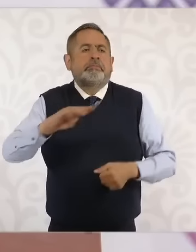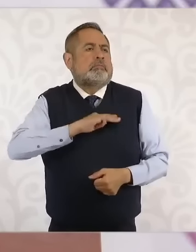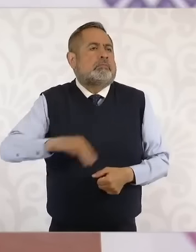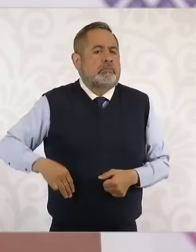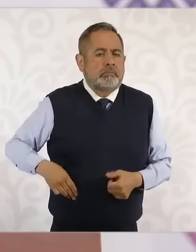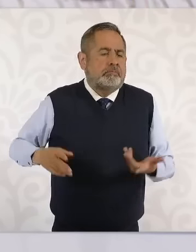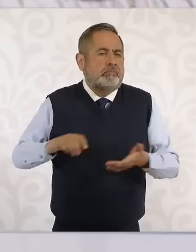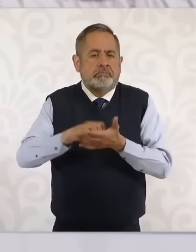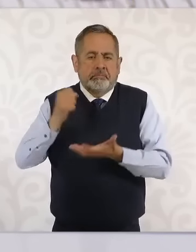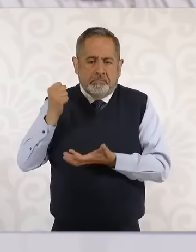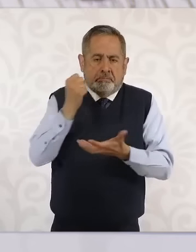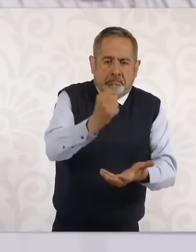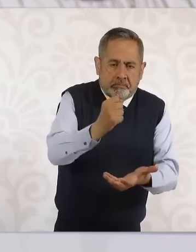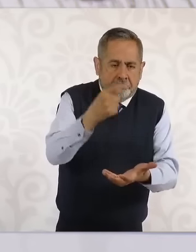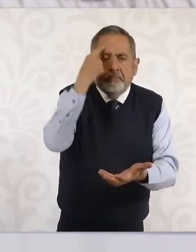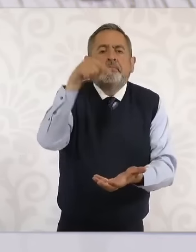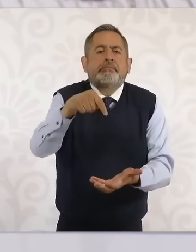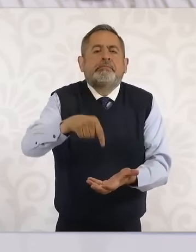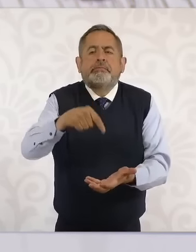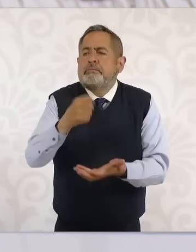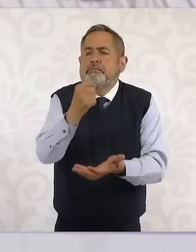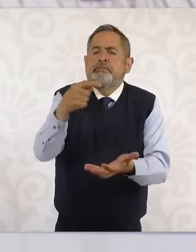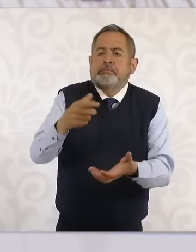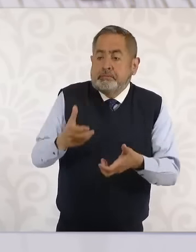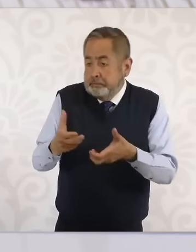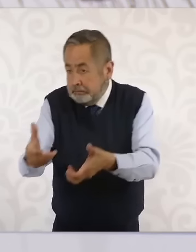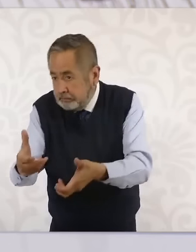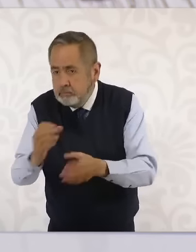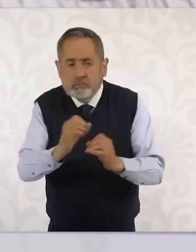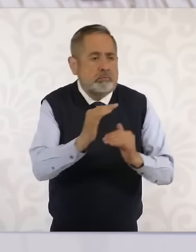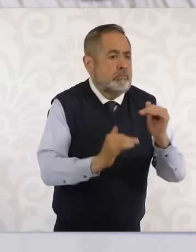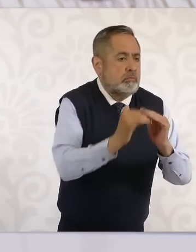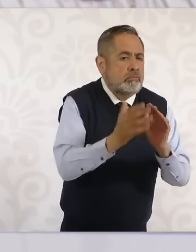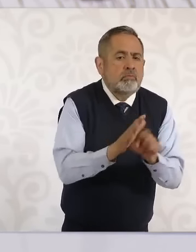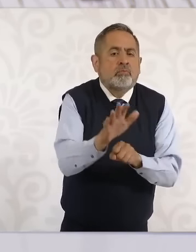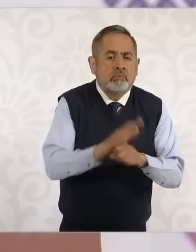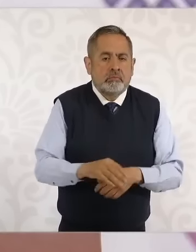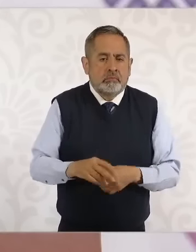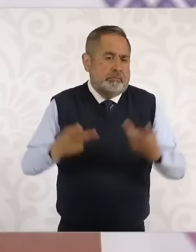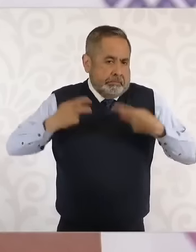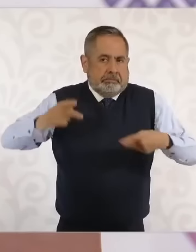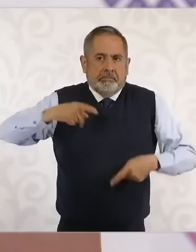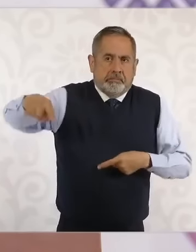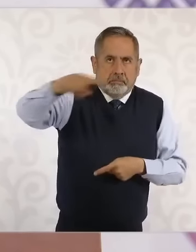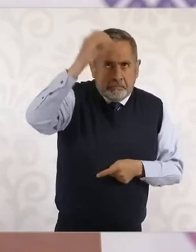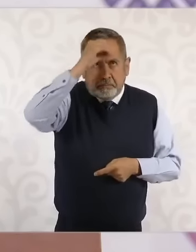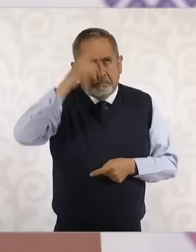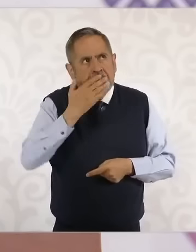el presupuesto se dedica para esta calle o para esta obra. La gente puede opinar.